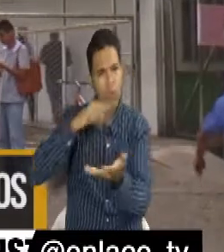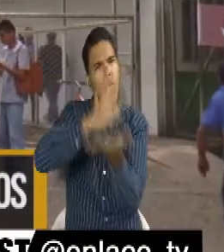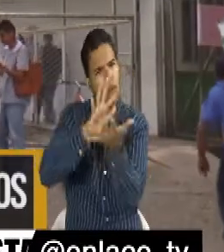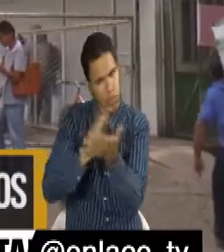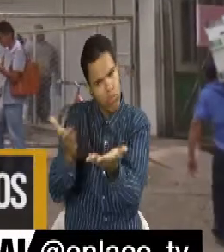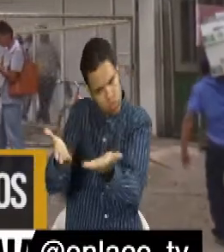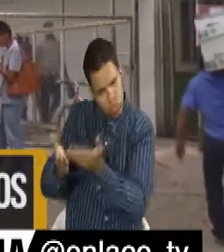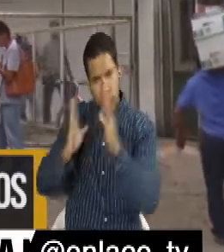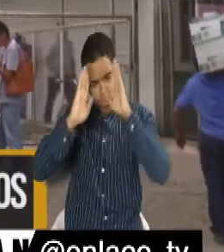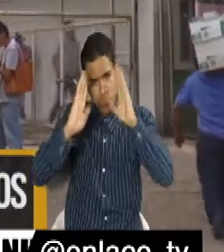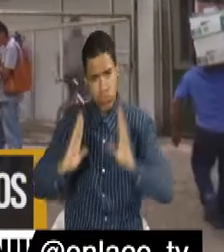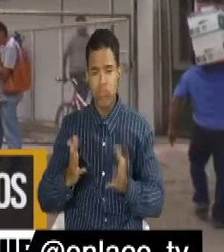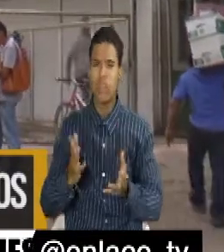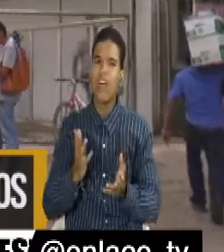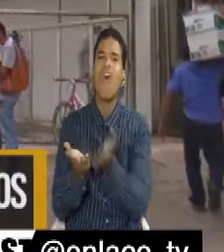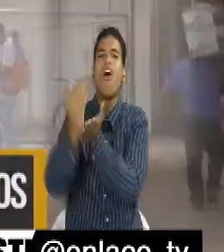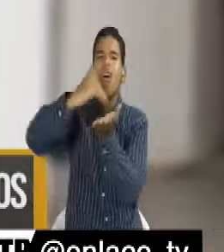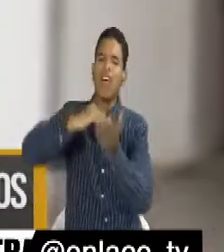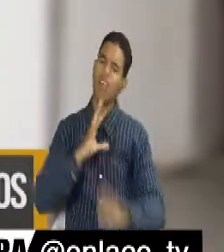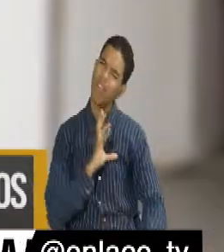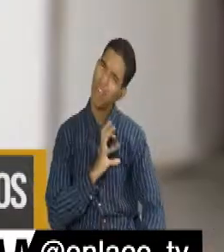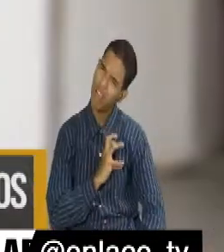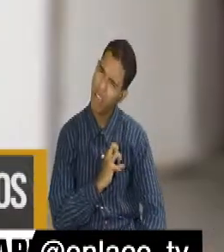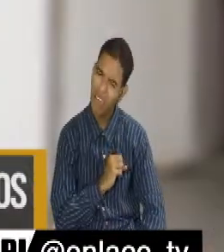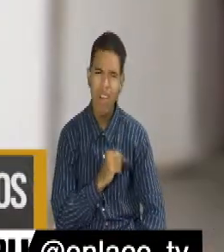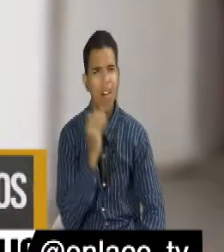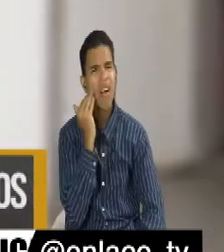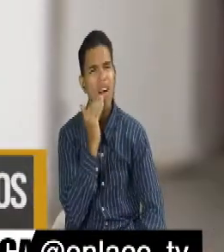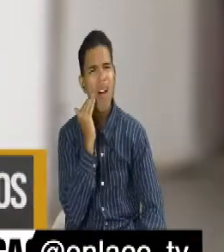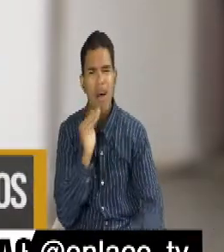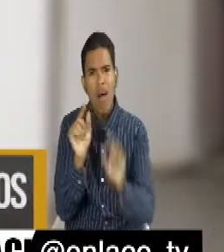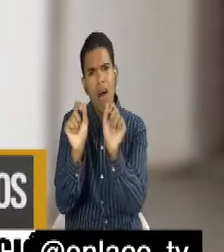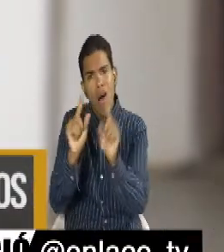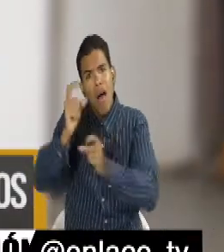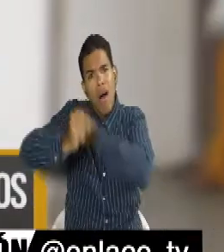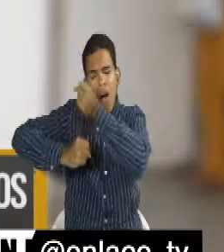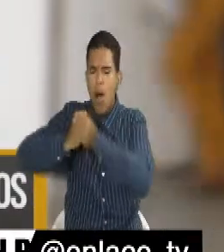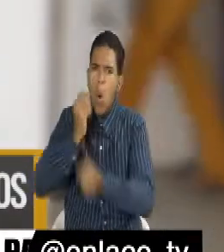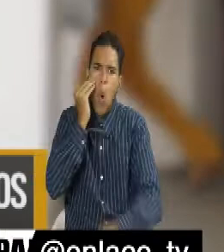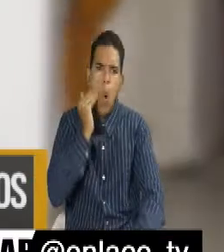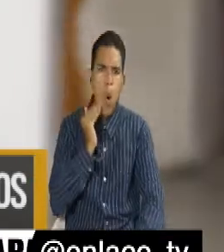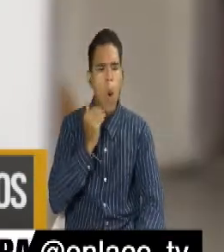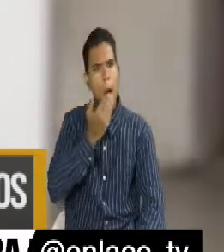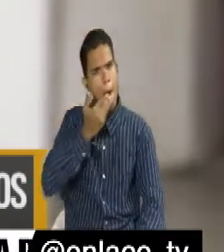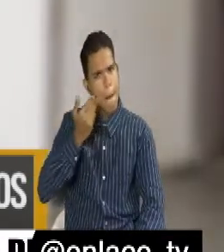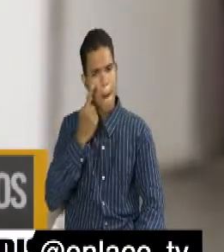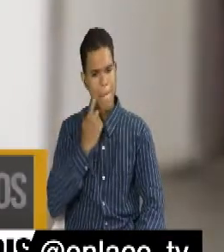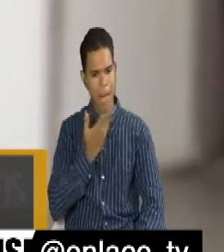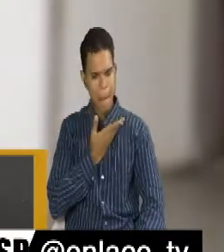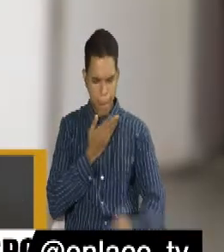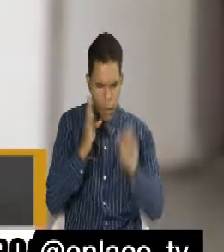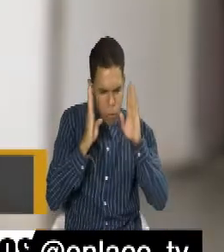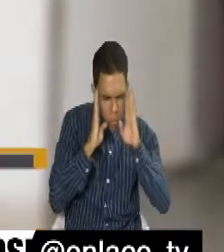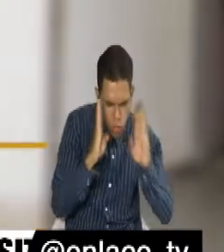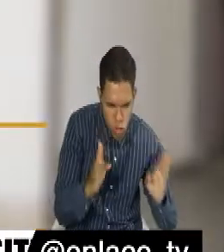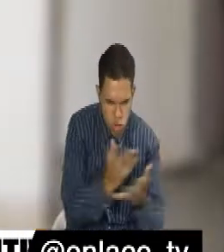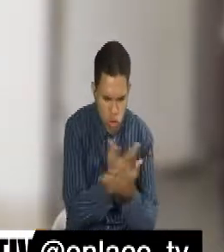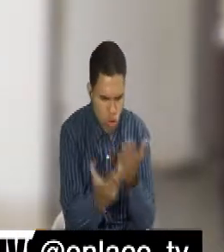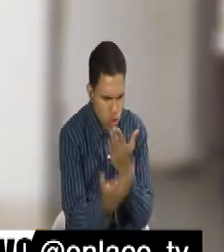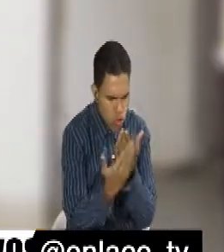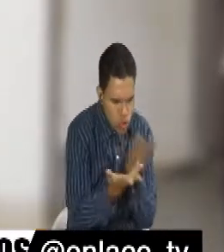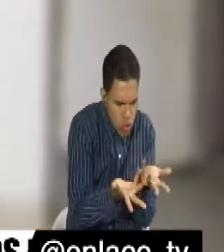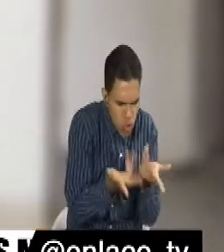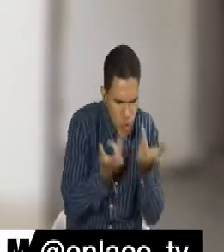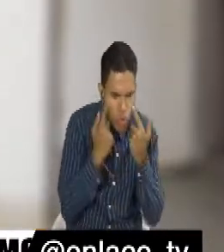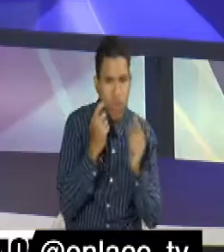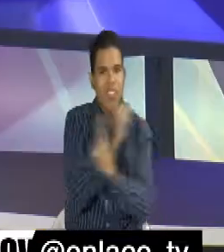lamentó lo sucedido e invitó a progenitores para que estén al tanto de las situaciones que sus hijos revelen y que les pueda afectar su entorno